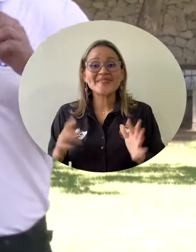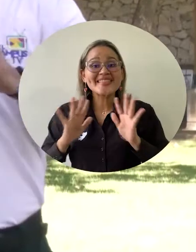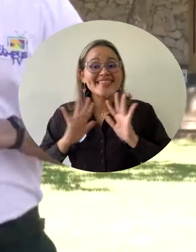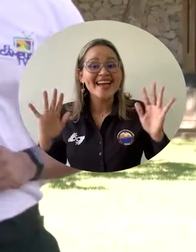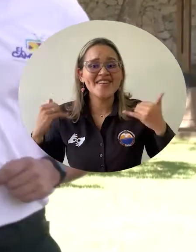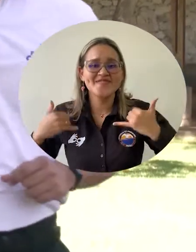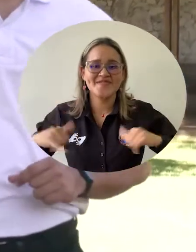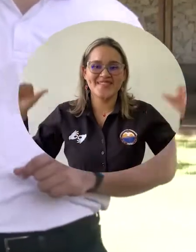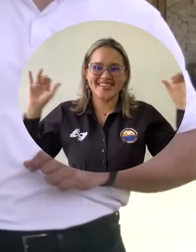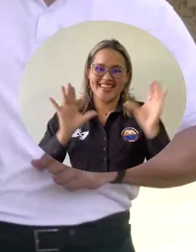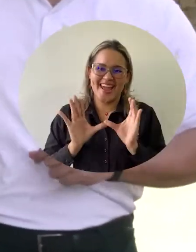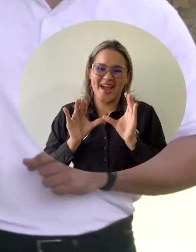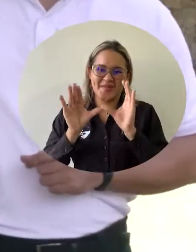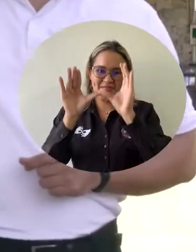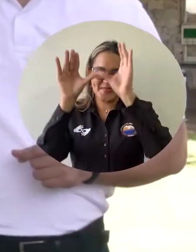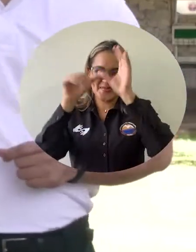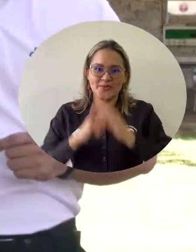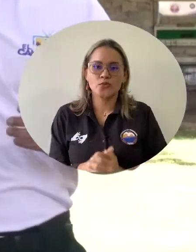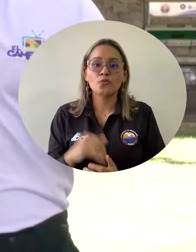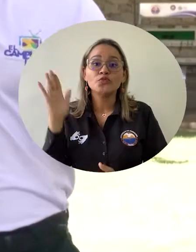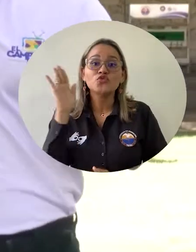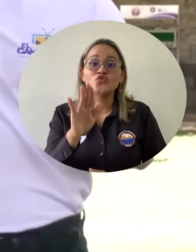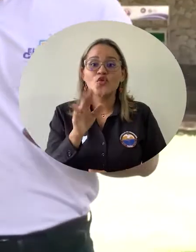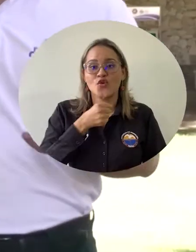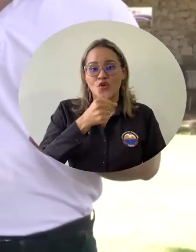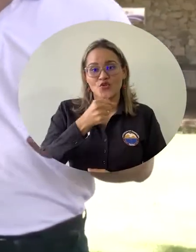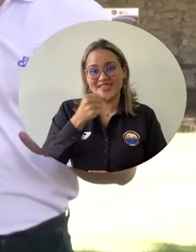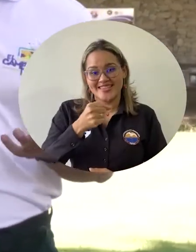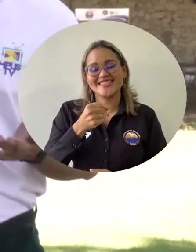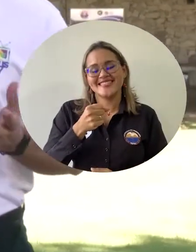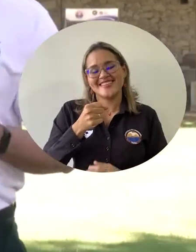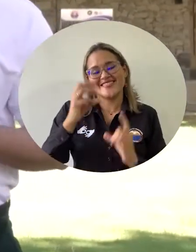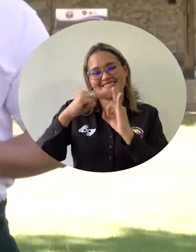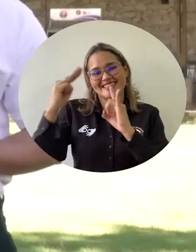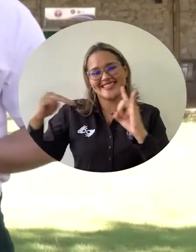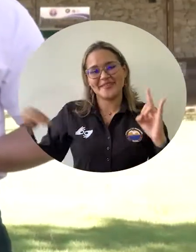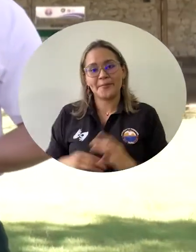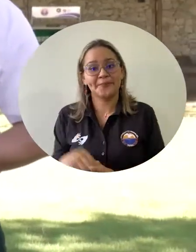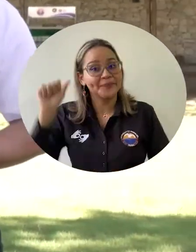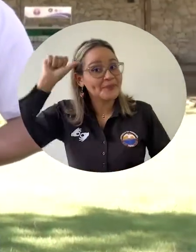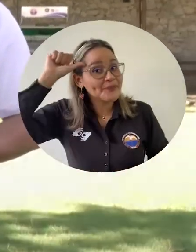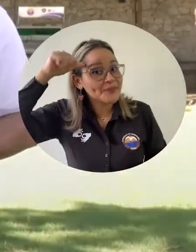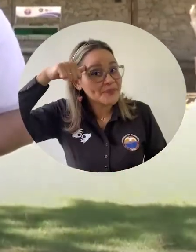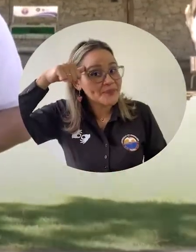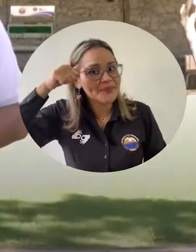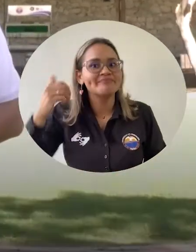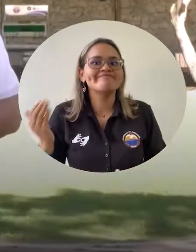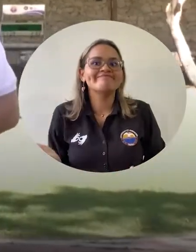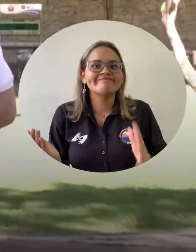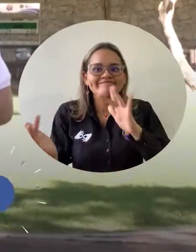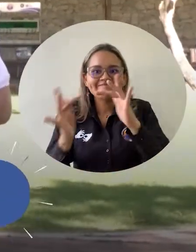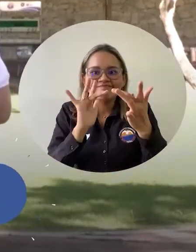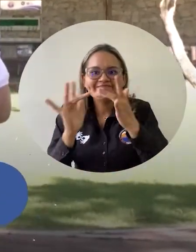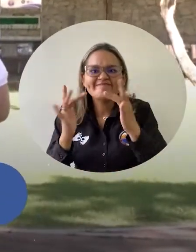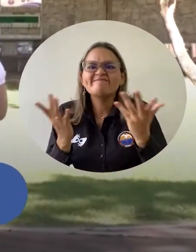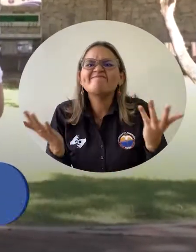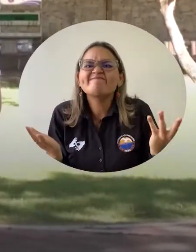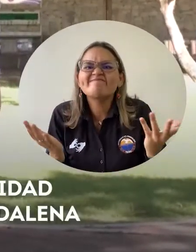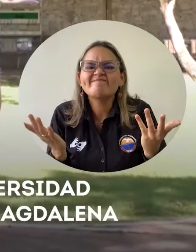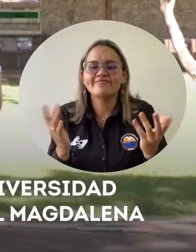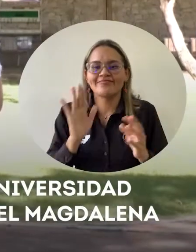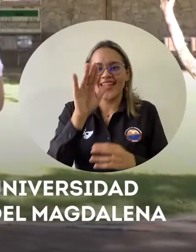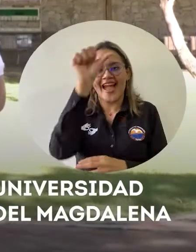Hemos llegado al final del Campus TV, programa institucional de la Universidad del Magdalena. Recuerden seguirnos en nuestras redes